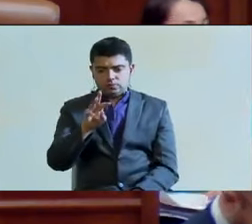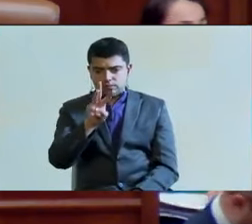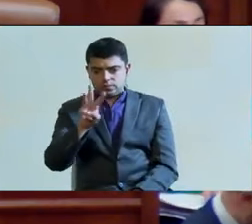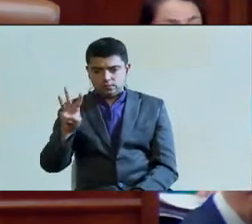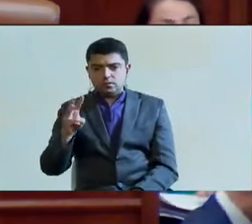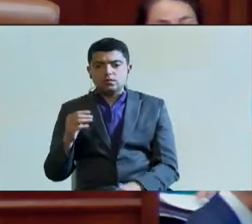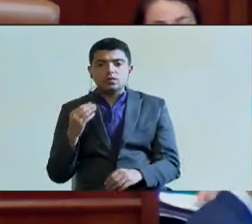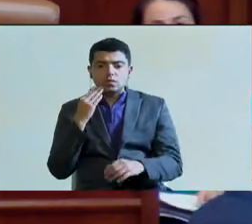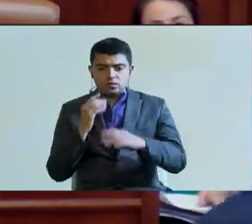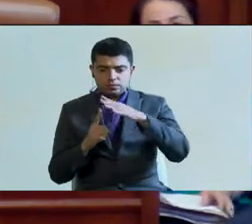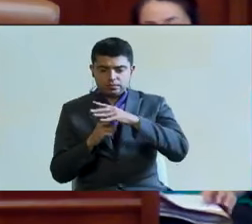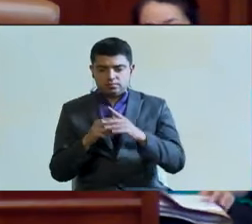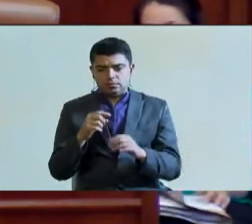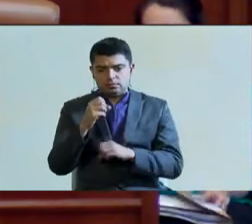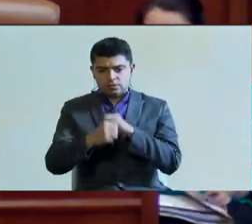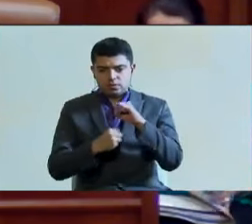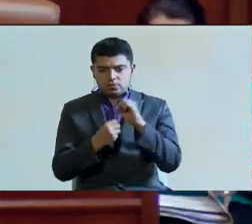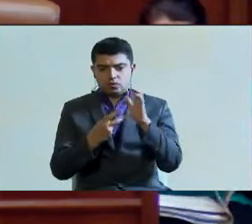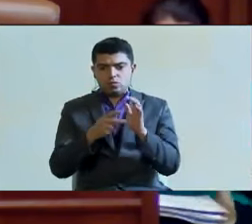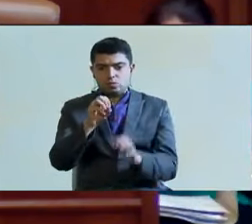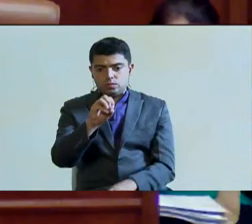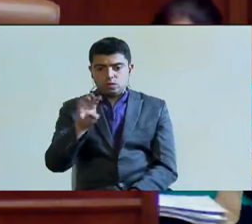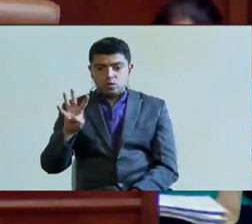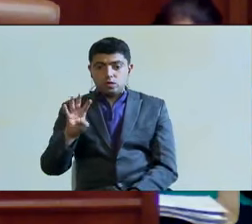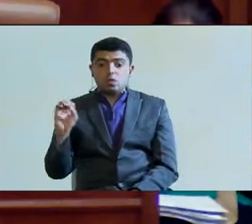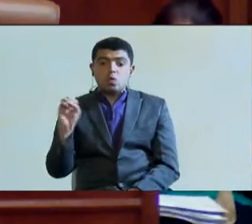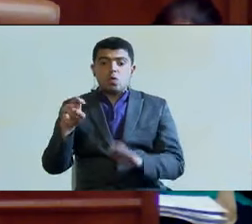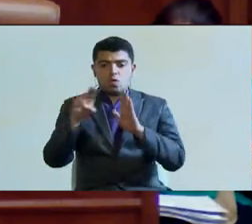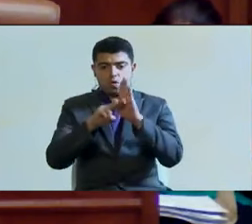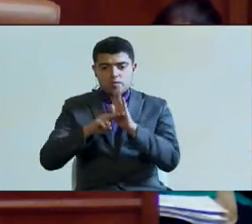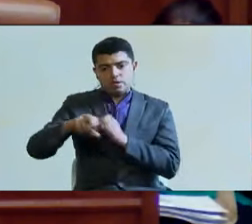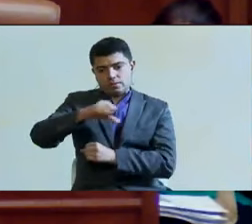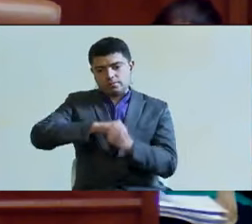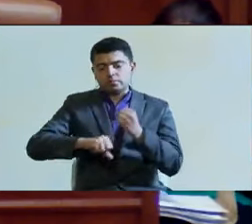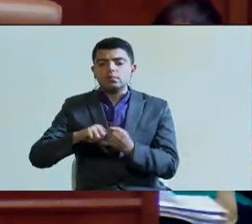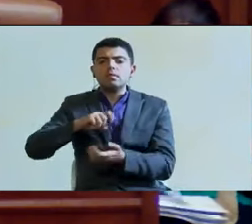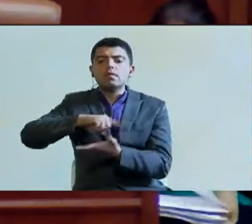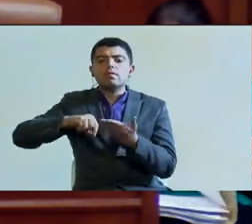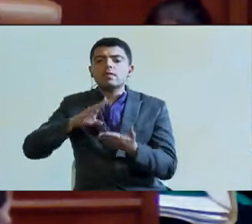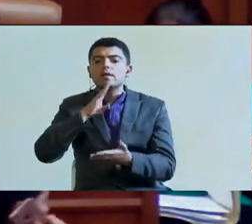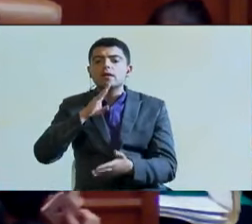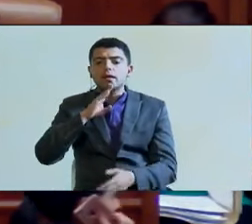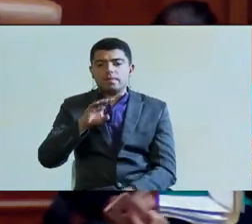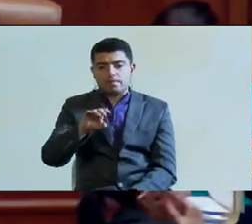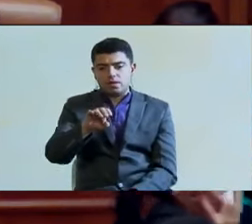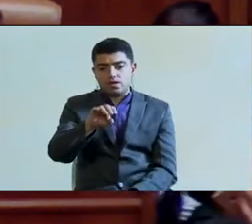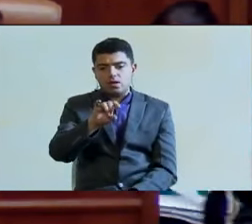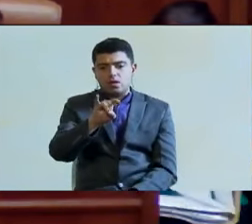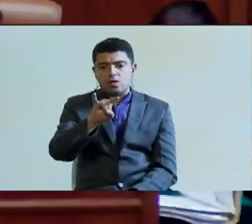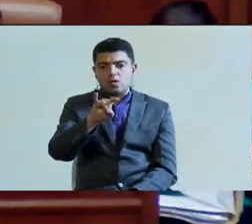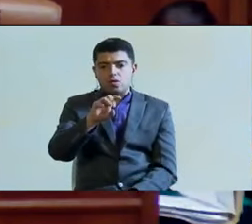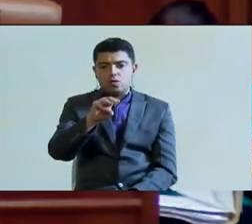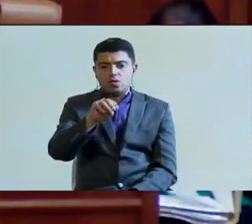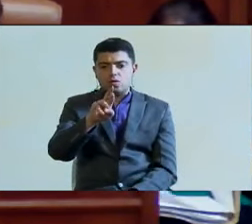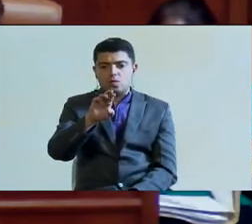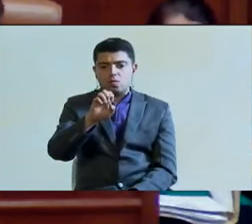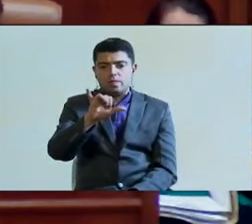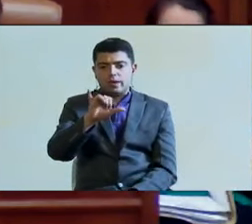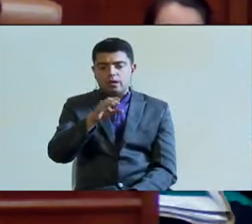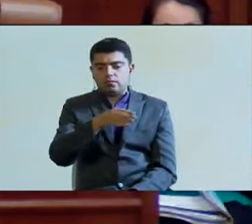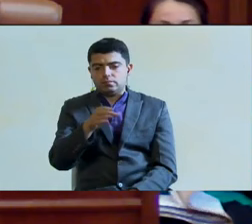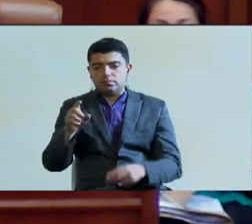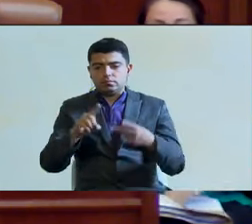de 2004 o normas que lo sustituyan firman un Roa Sarmiento y edard